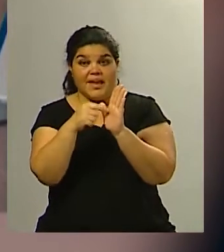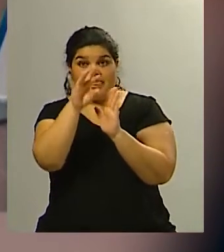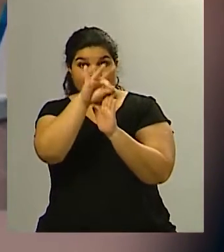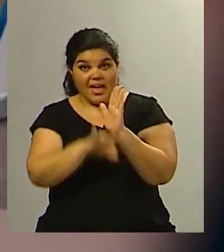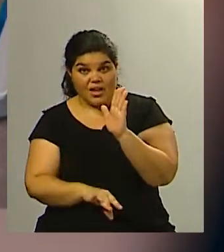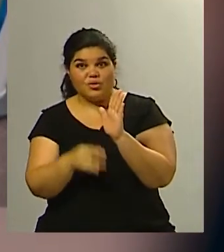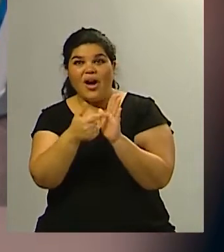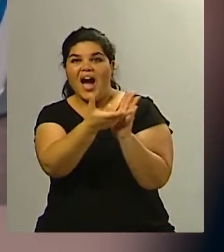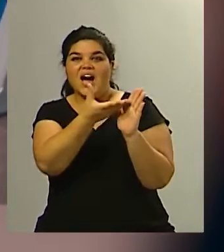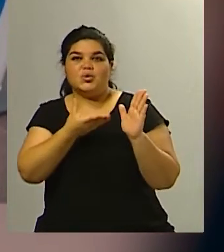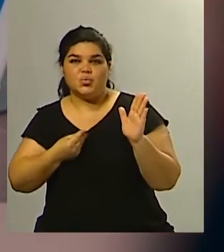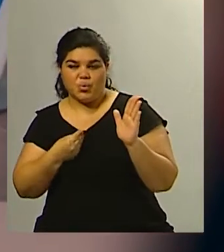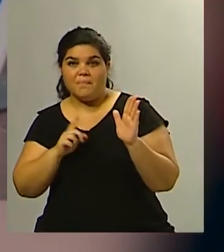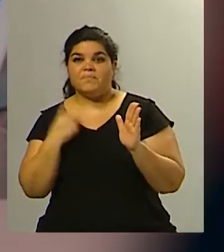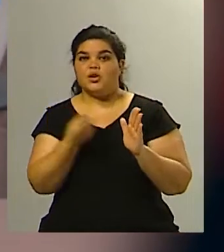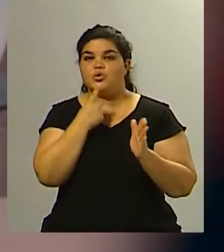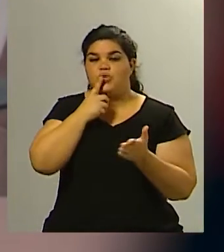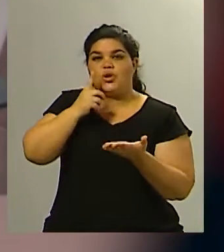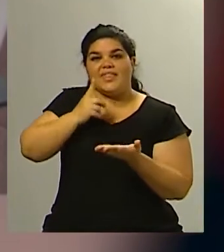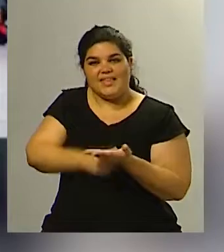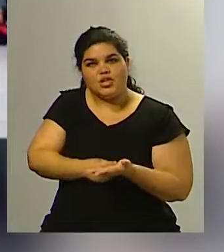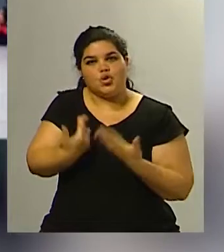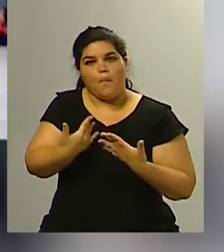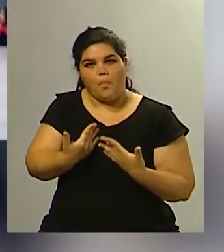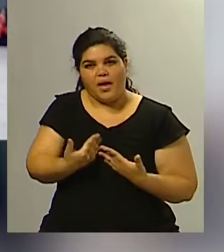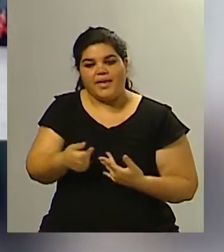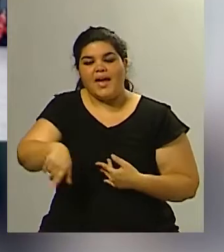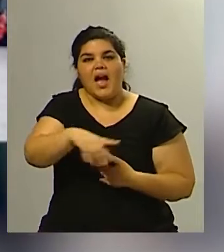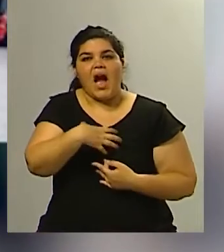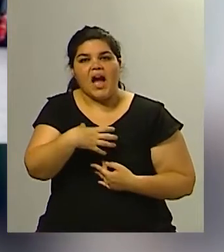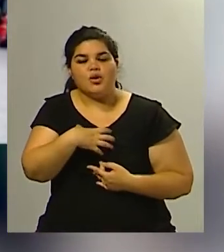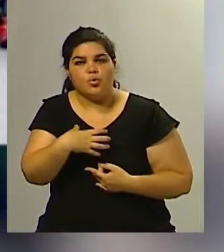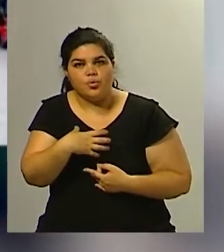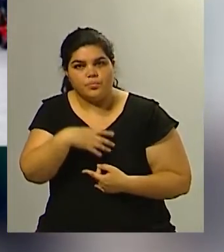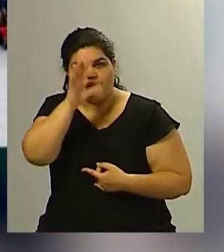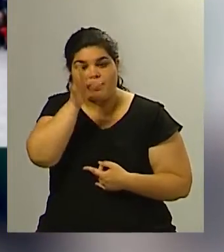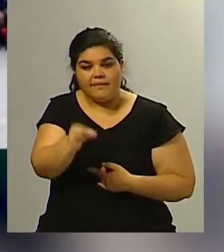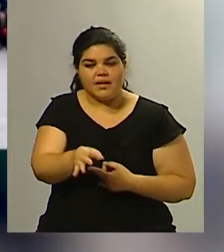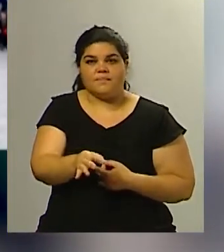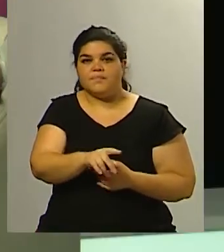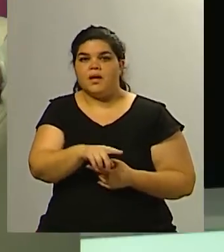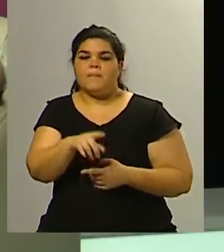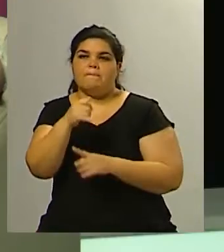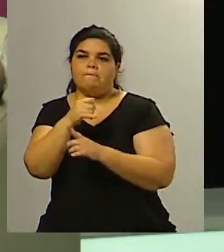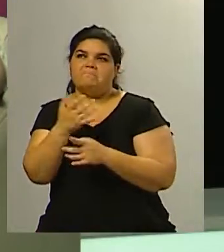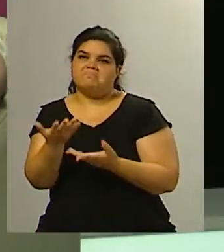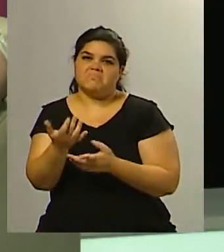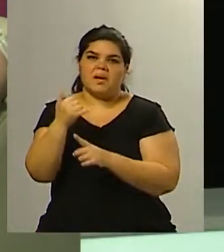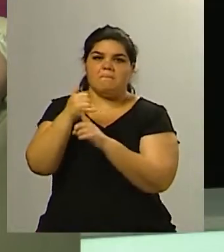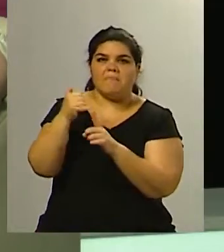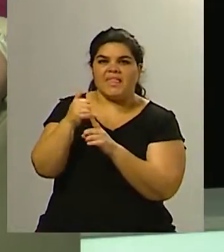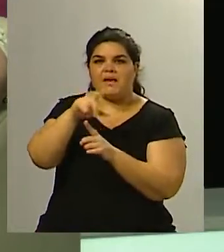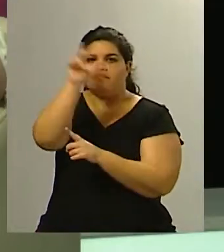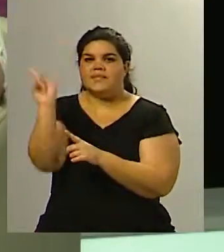tomar decisiones, saber cómo están nuestros alumnos, nuestros estudiantes respecto de una media nacional o provincial,